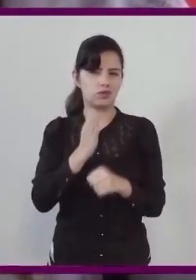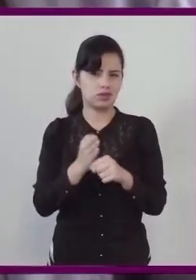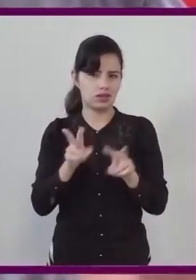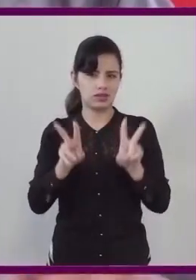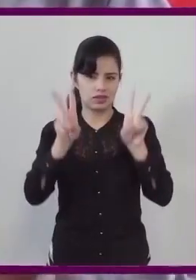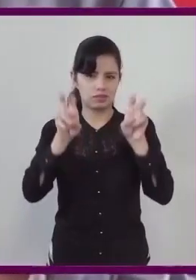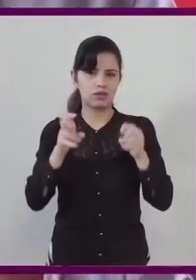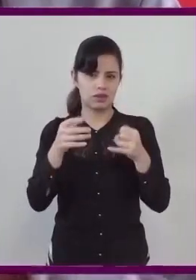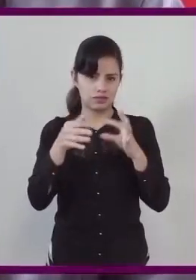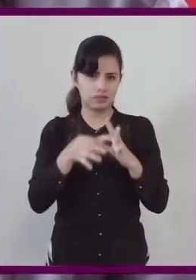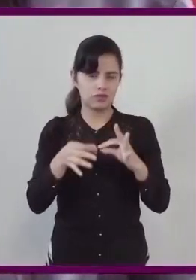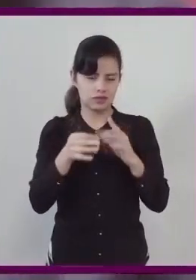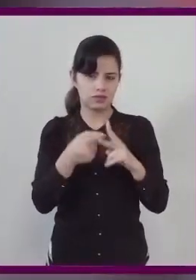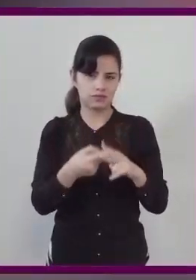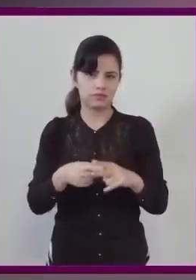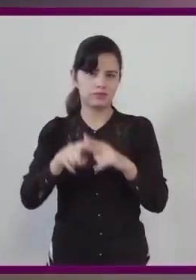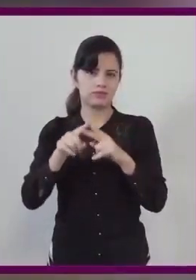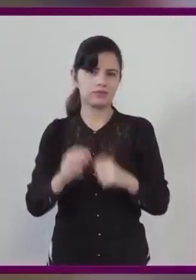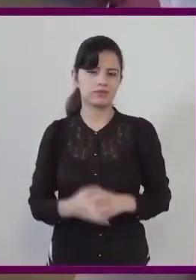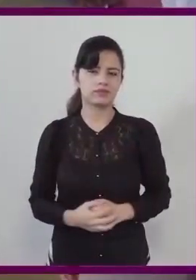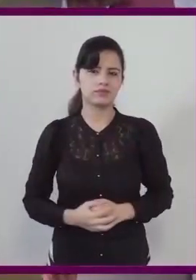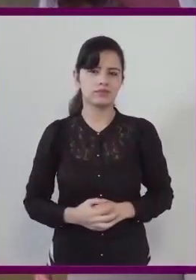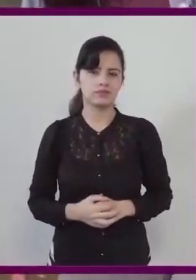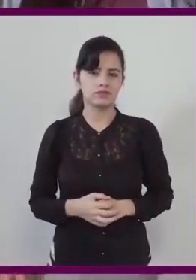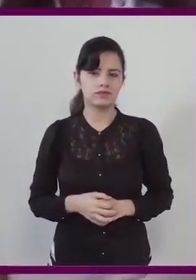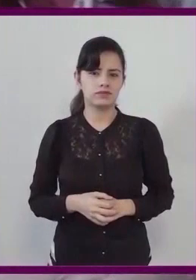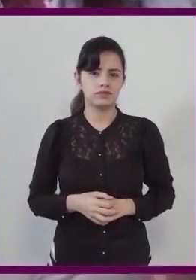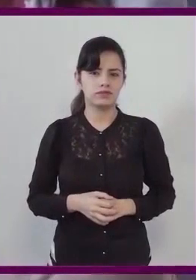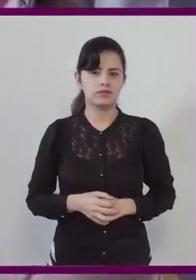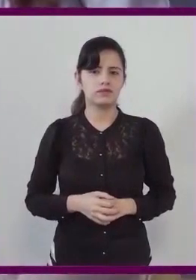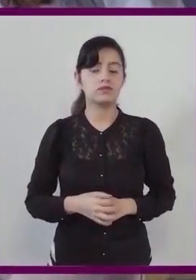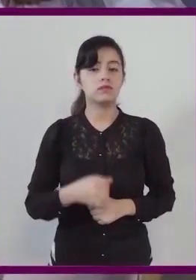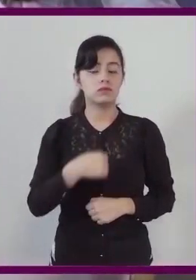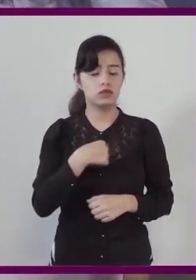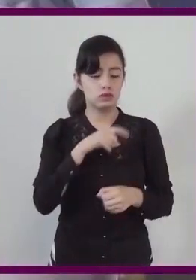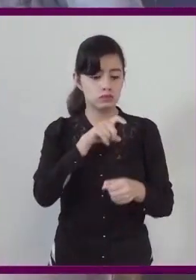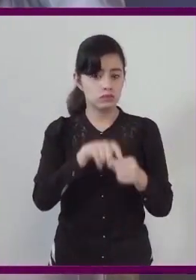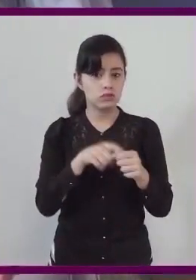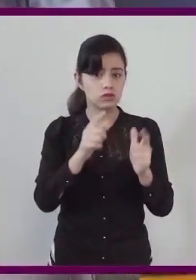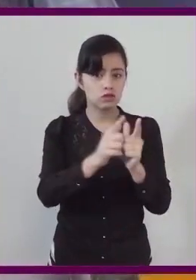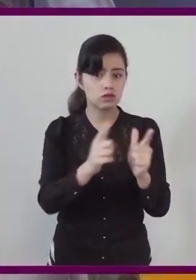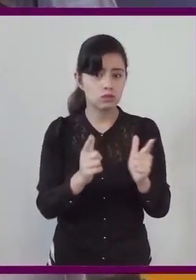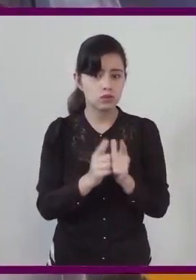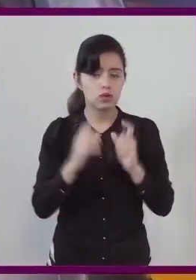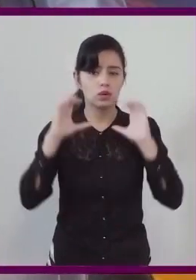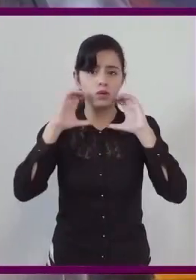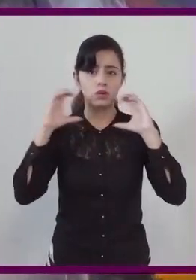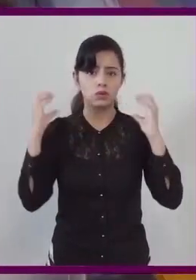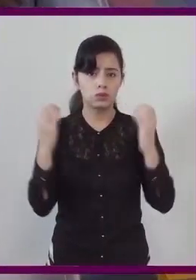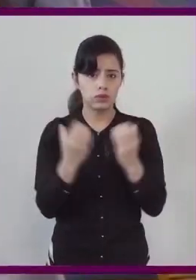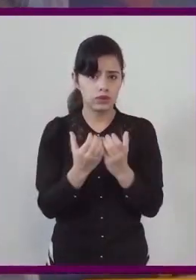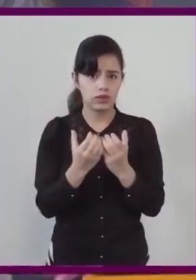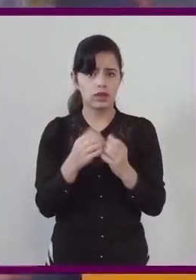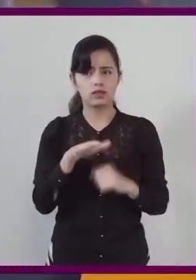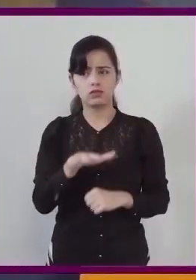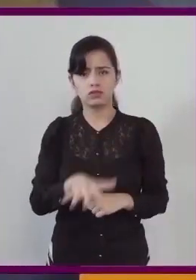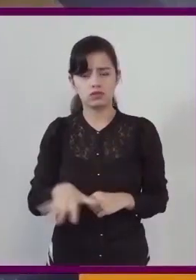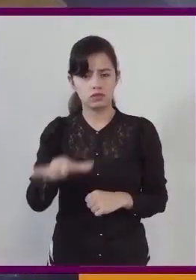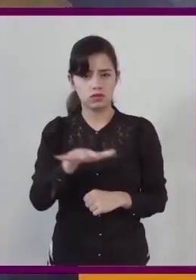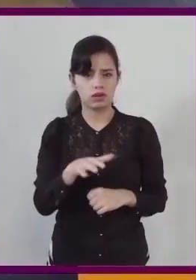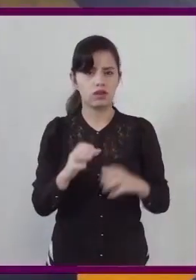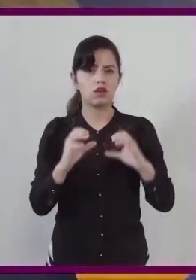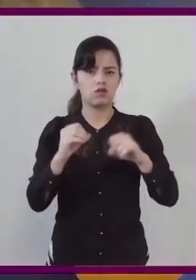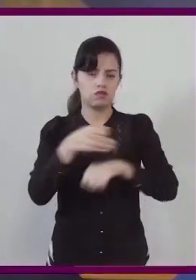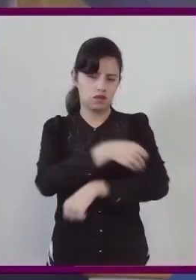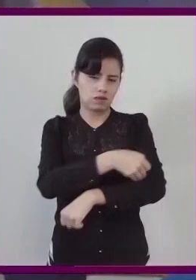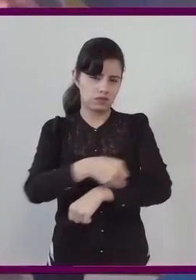TV. Comenzamos. Ser parte de un grupo, de una comunidad, de un pueblo, de un barrio o de